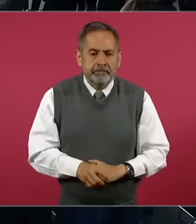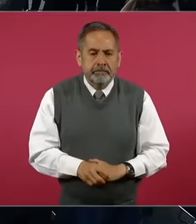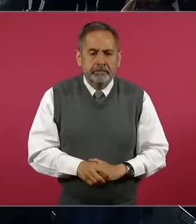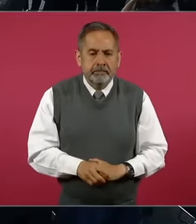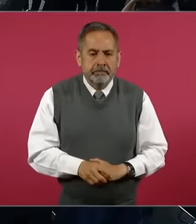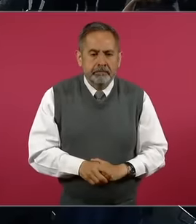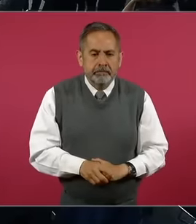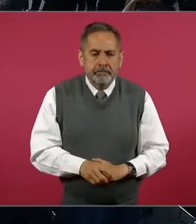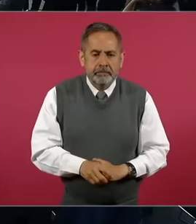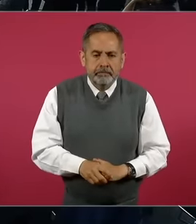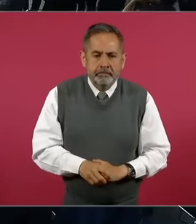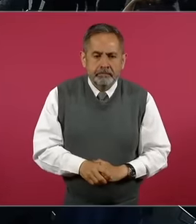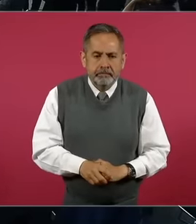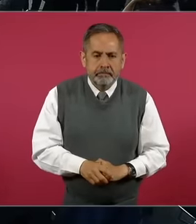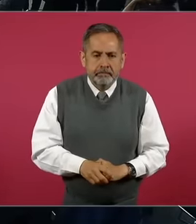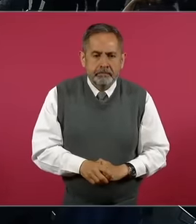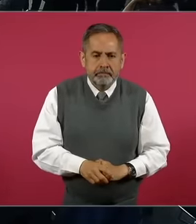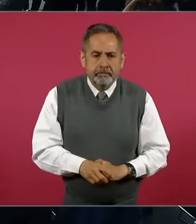¿Mande?